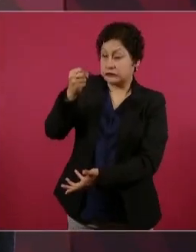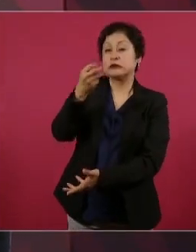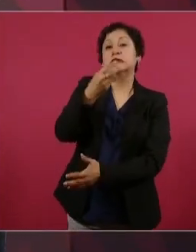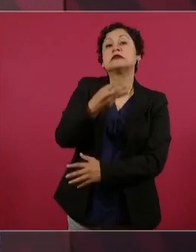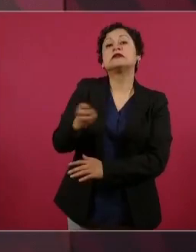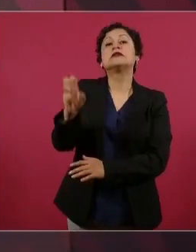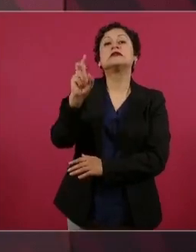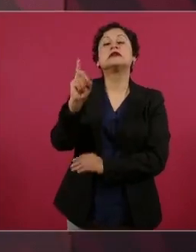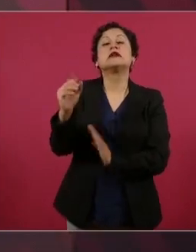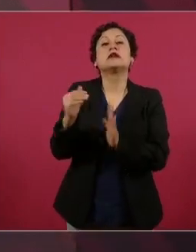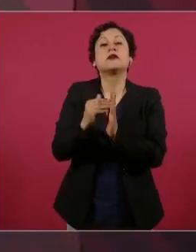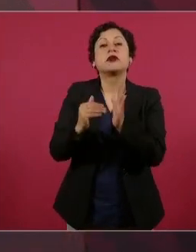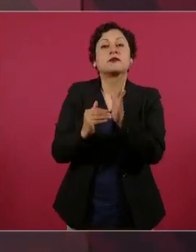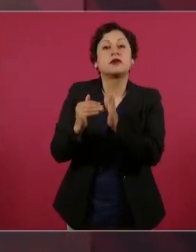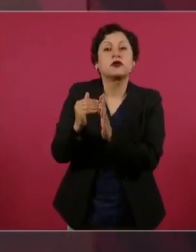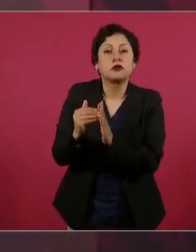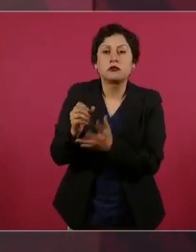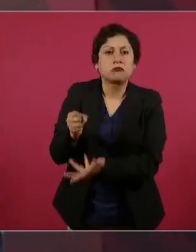330 mil millones,